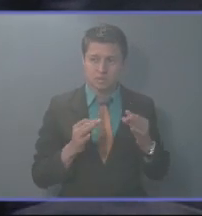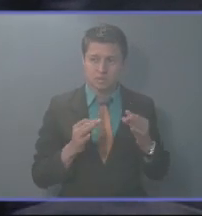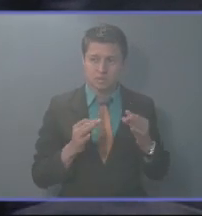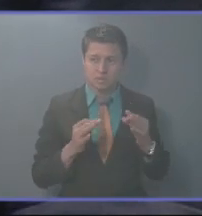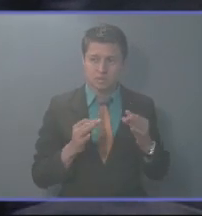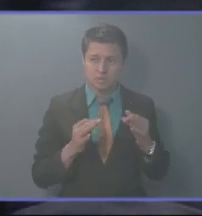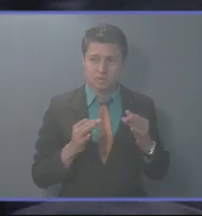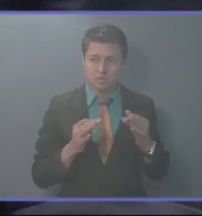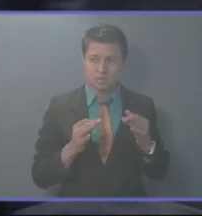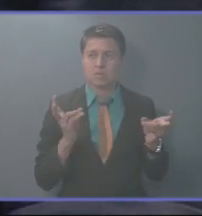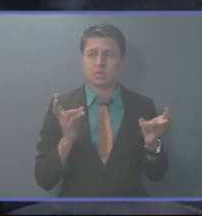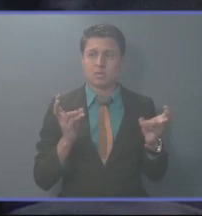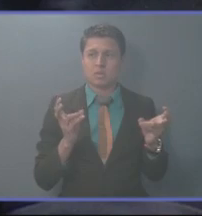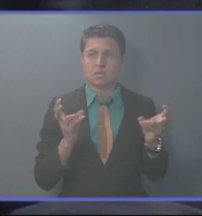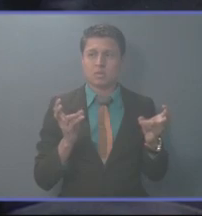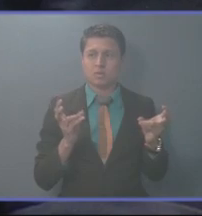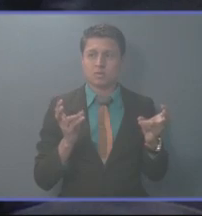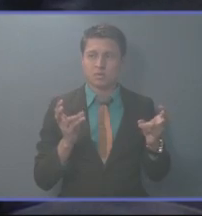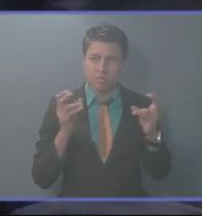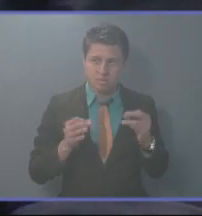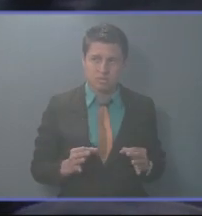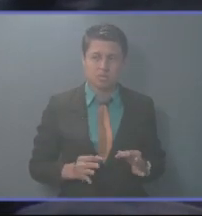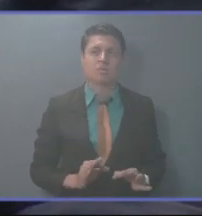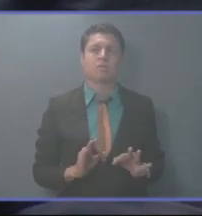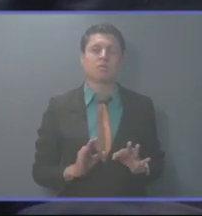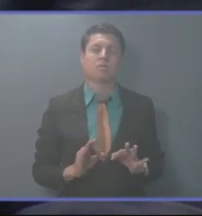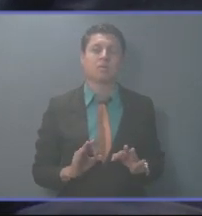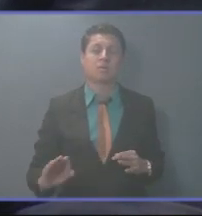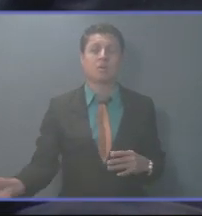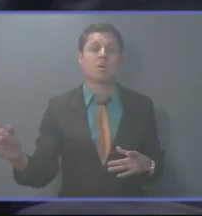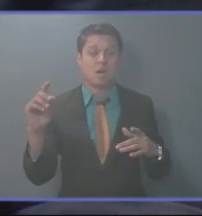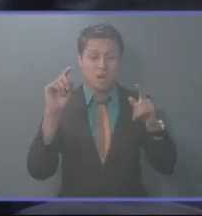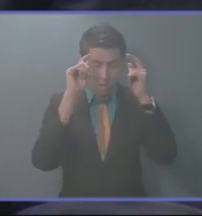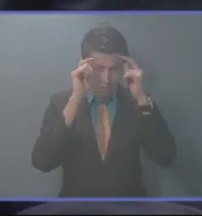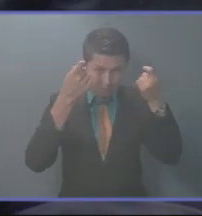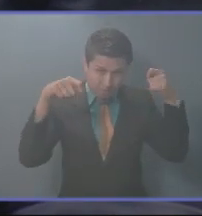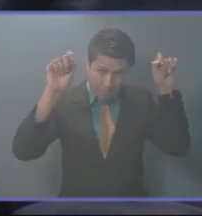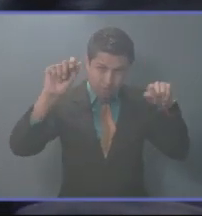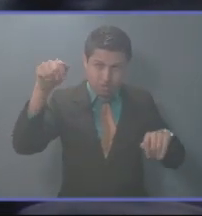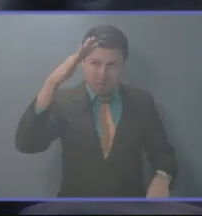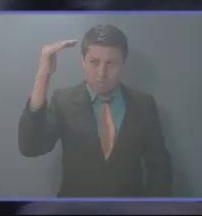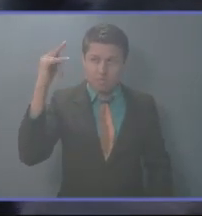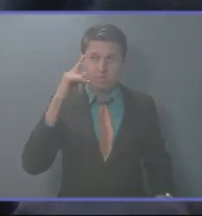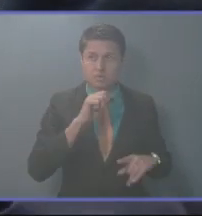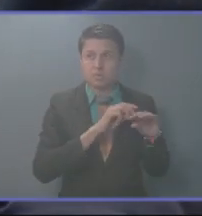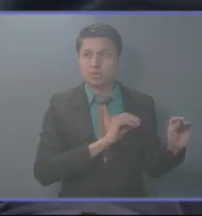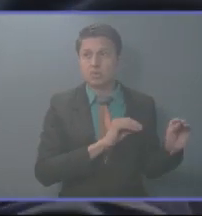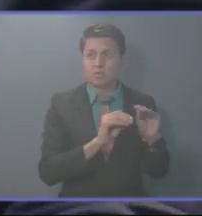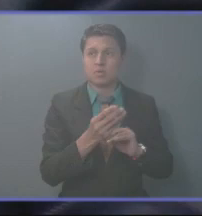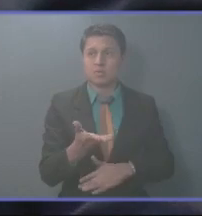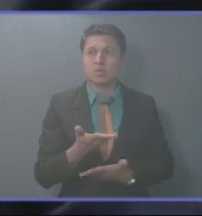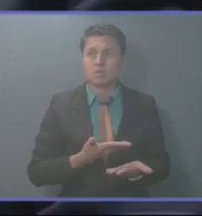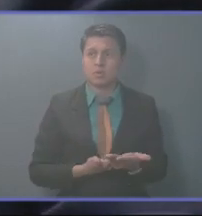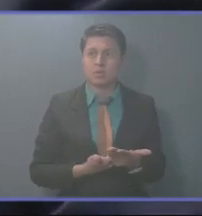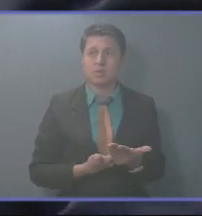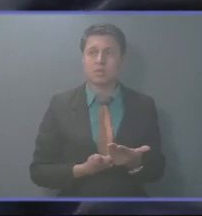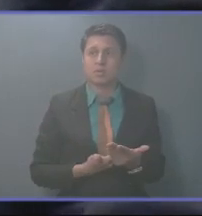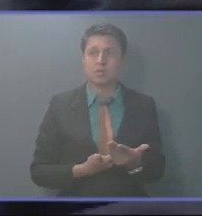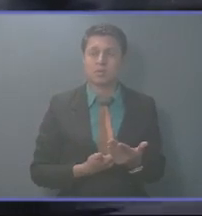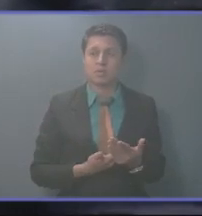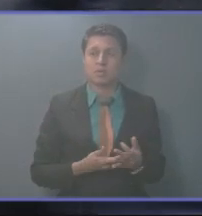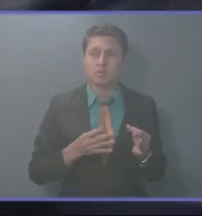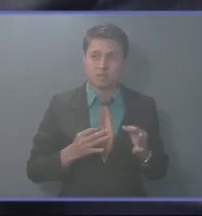de manera integral y en armonía con la Constitución, los tratados internacionales en materia de derechos humanos, del derecho